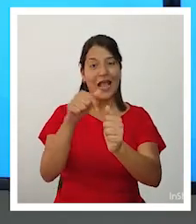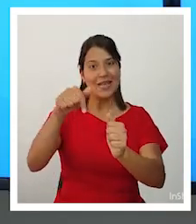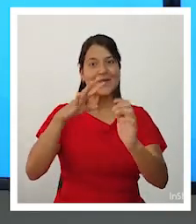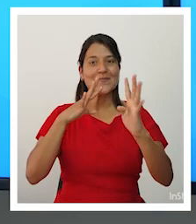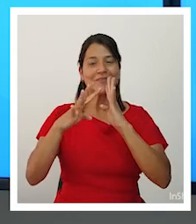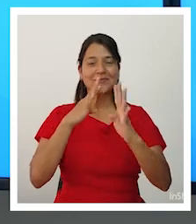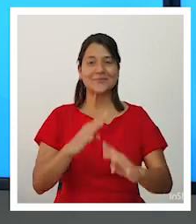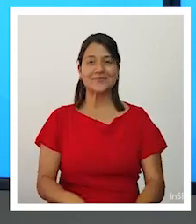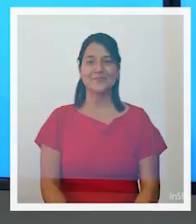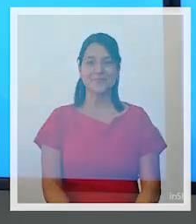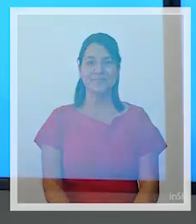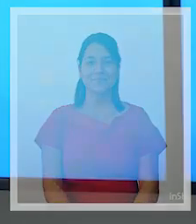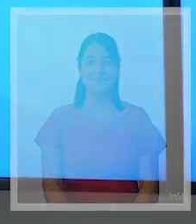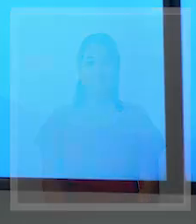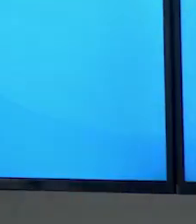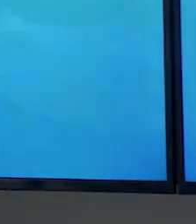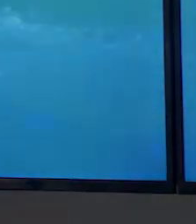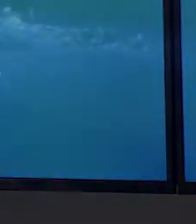Conversamos.